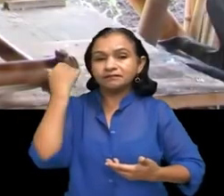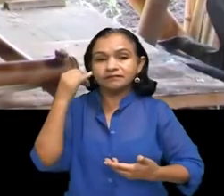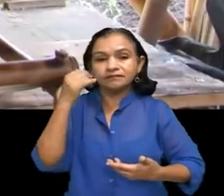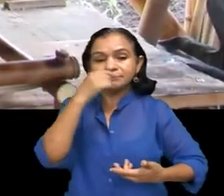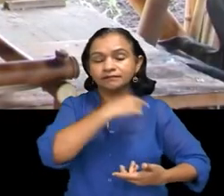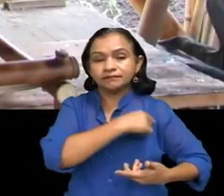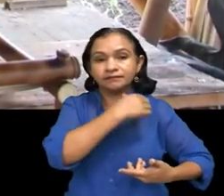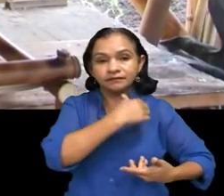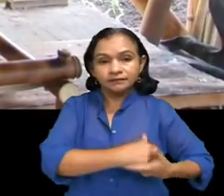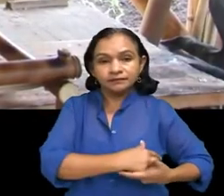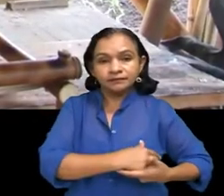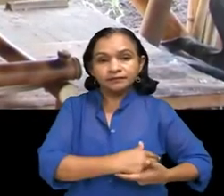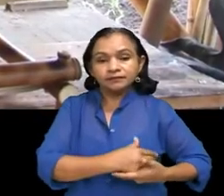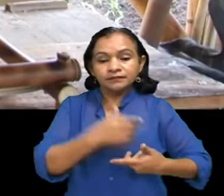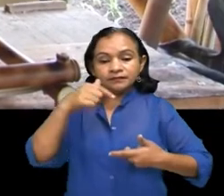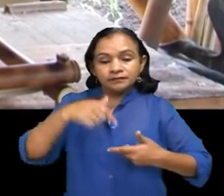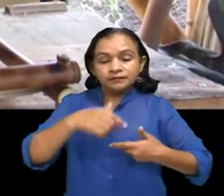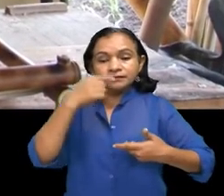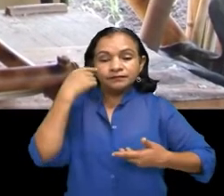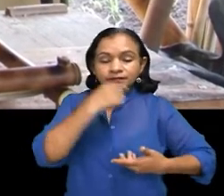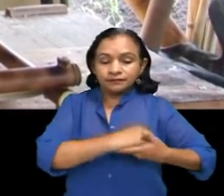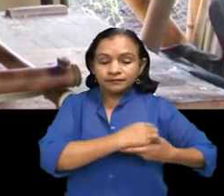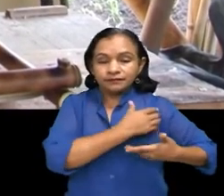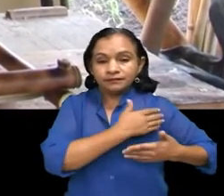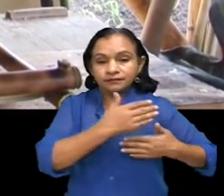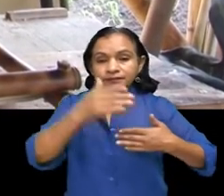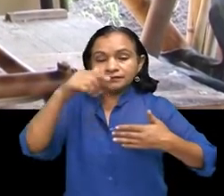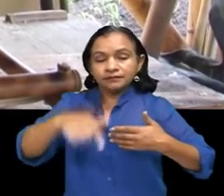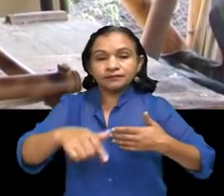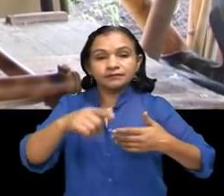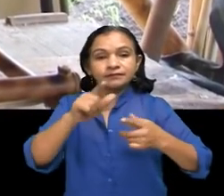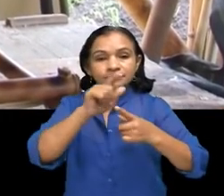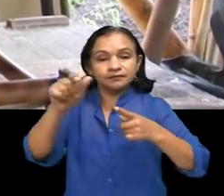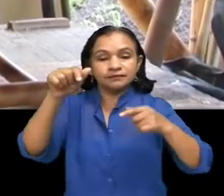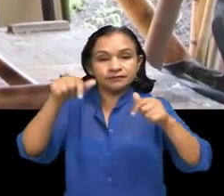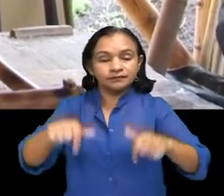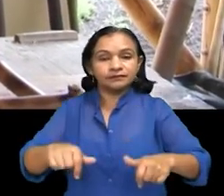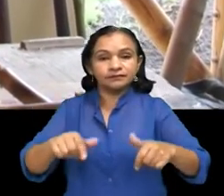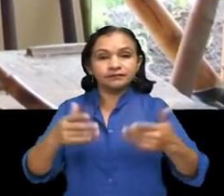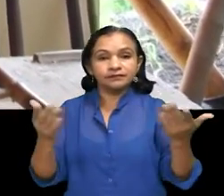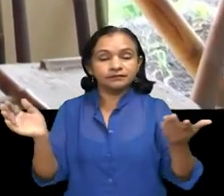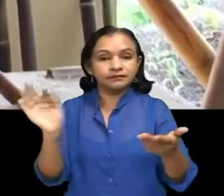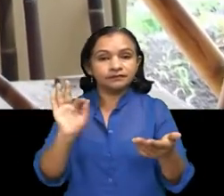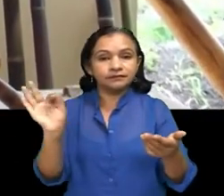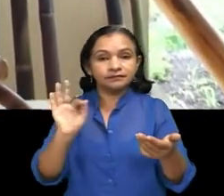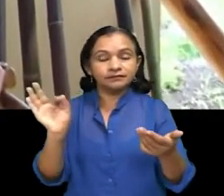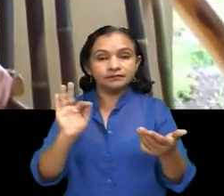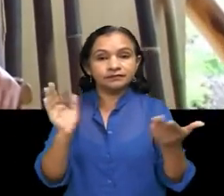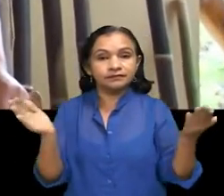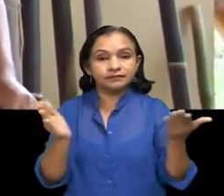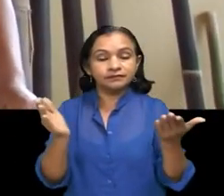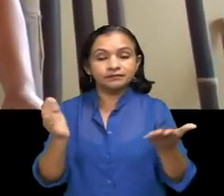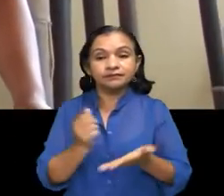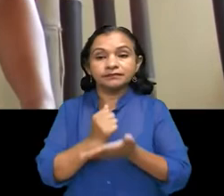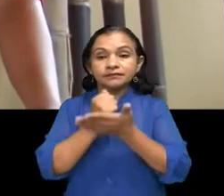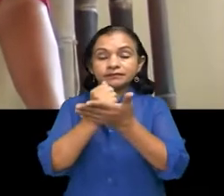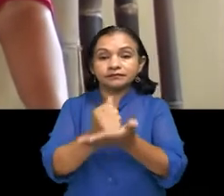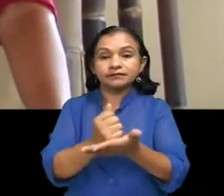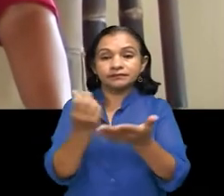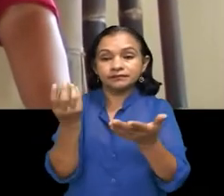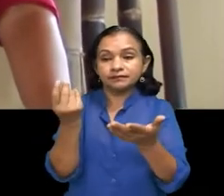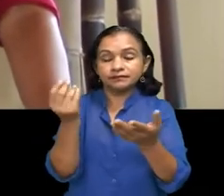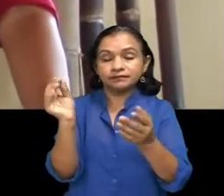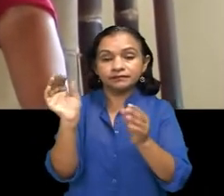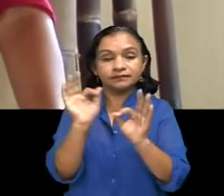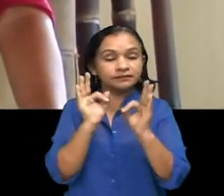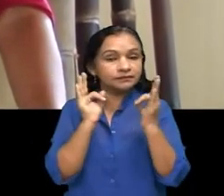iniciamos en marzo hasta hoy que estoy aquí, pues, todo el mes de marzo. ¿Y de qué manera esto ha influenciado en su economía